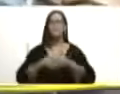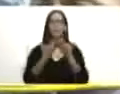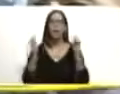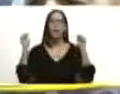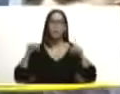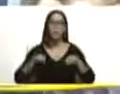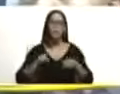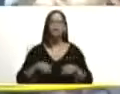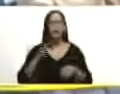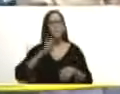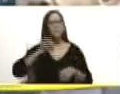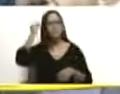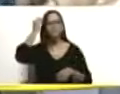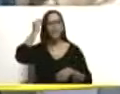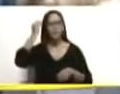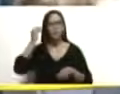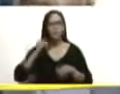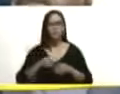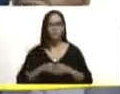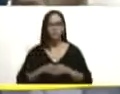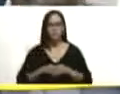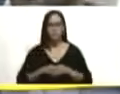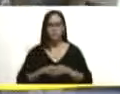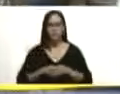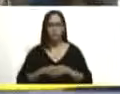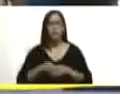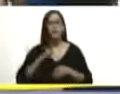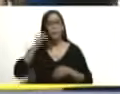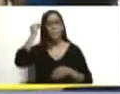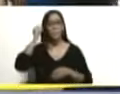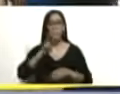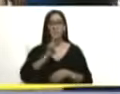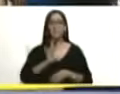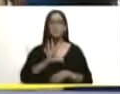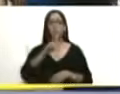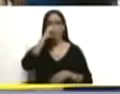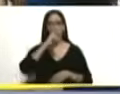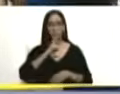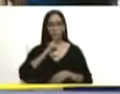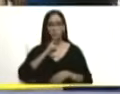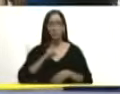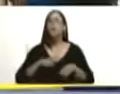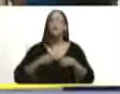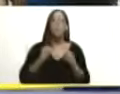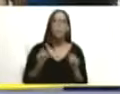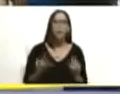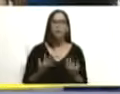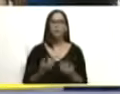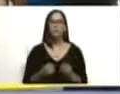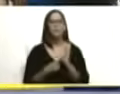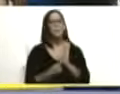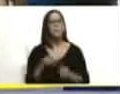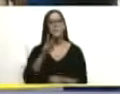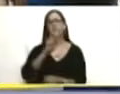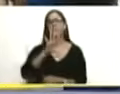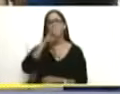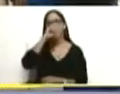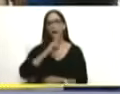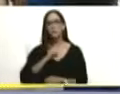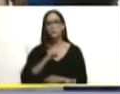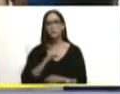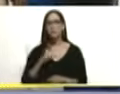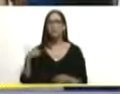estaba pensando en esto. Estaba pensando 25 años. ¿Cuánto representa 25 años